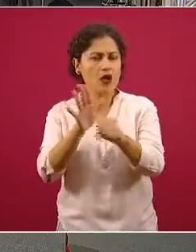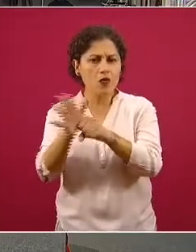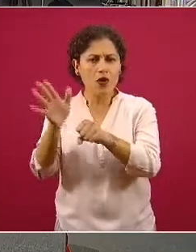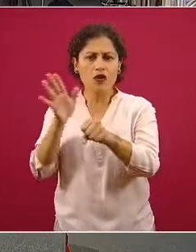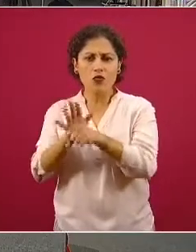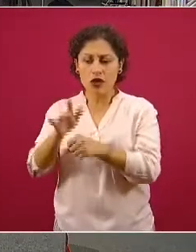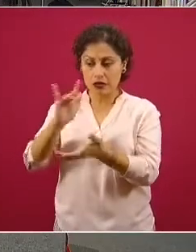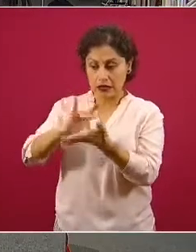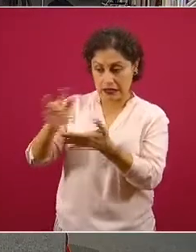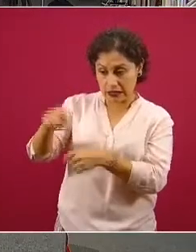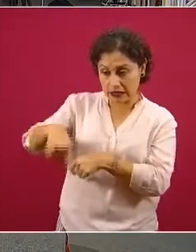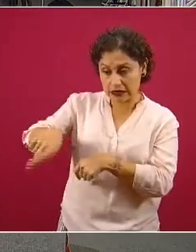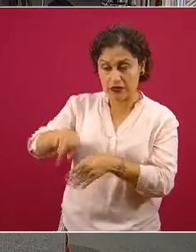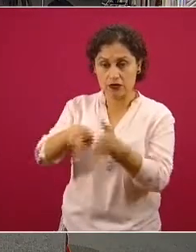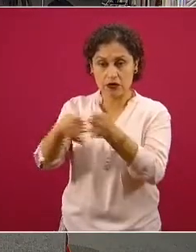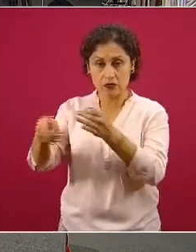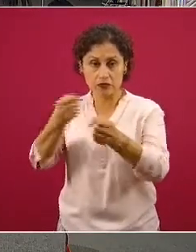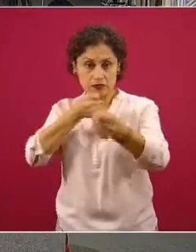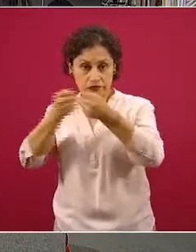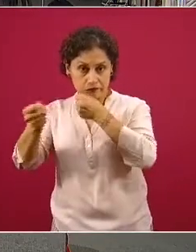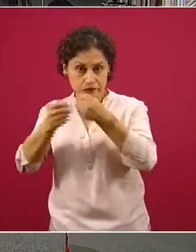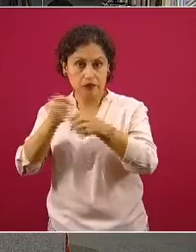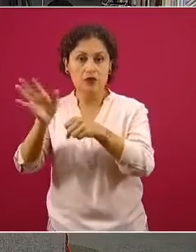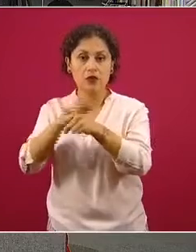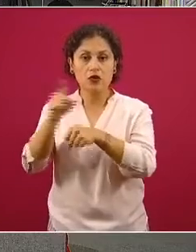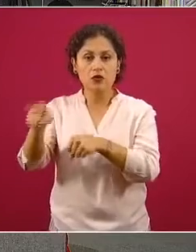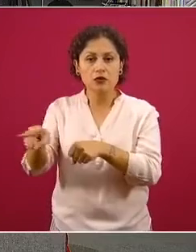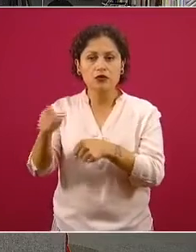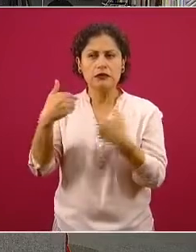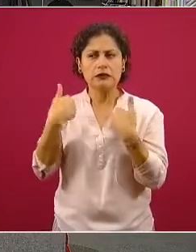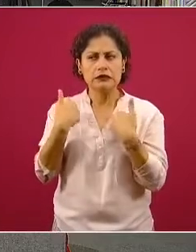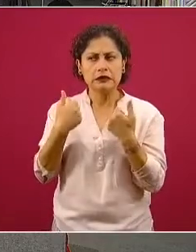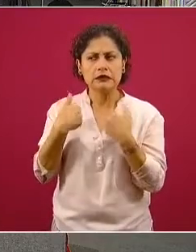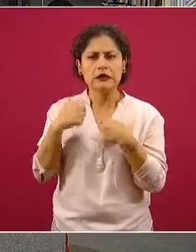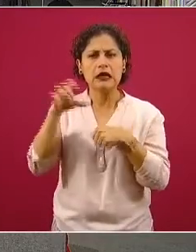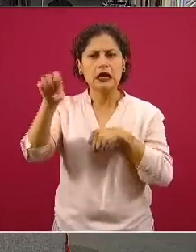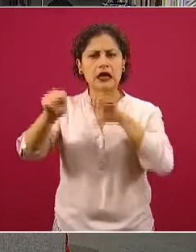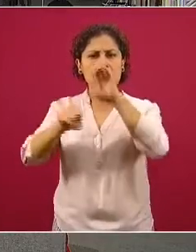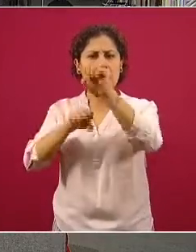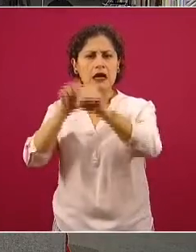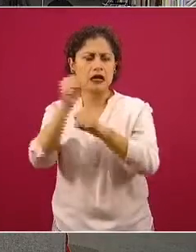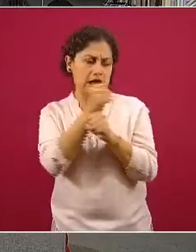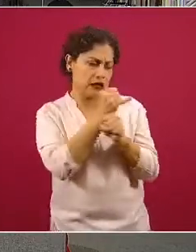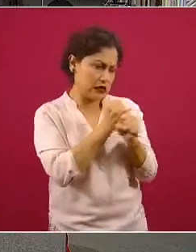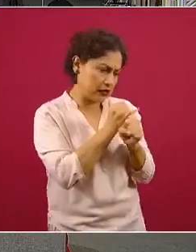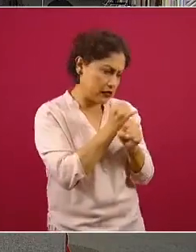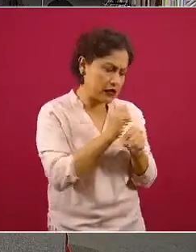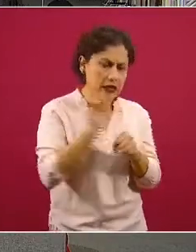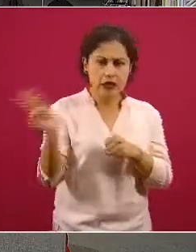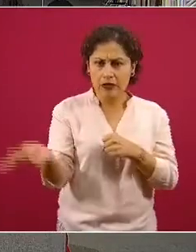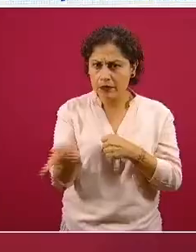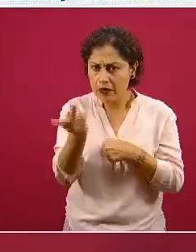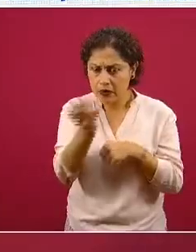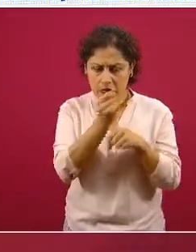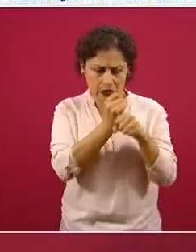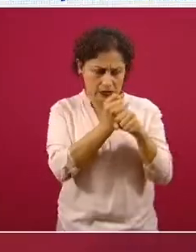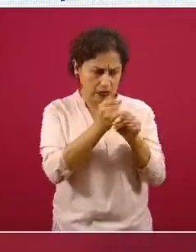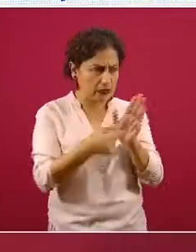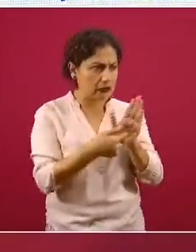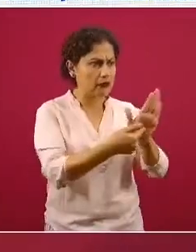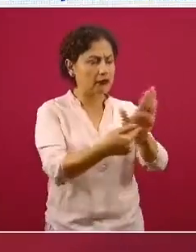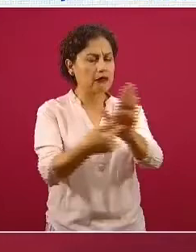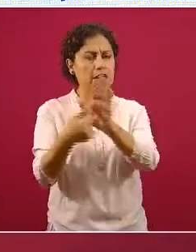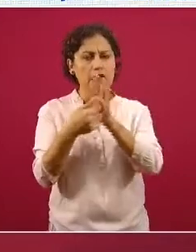se interesen, lo entiendan, lo estudien, pregunten, ayudan mucho a permear una idea exacta, una